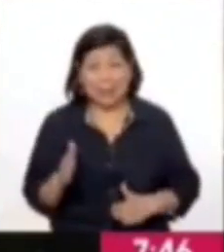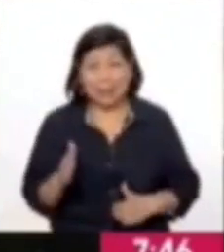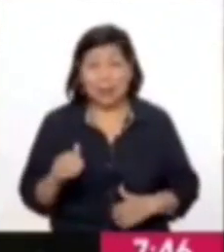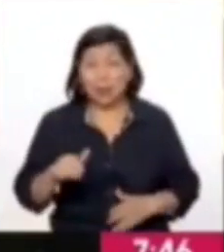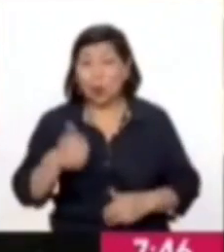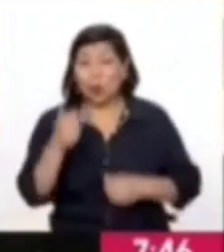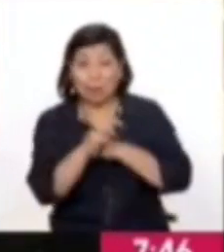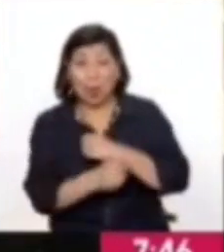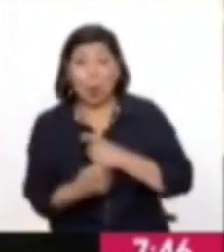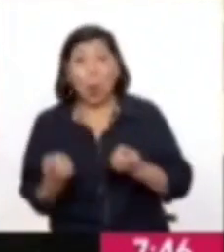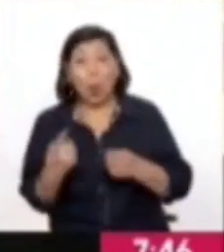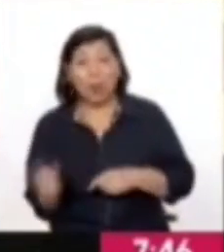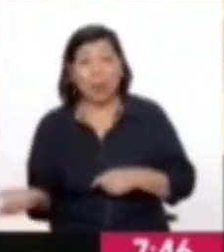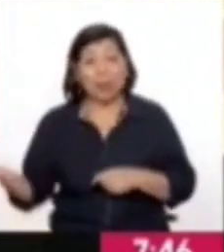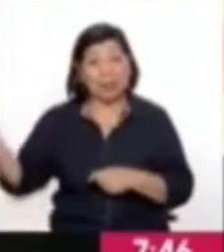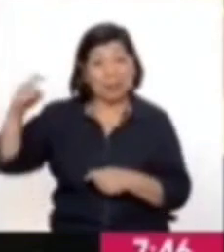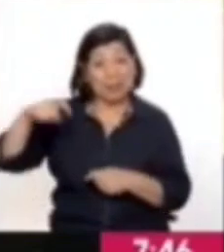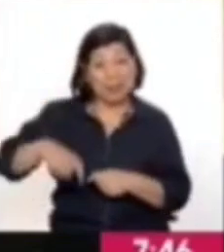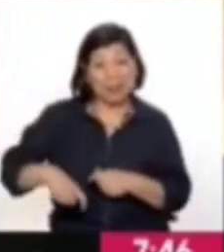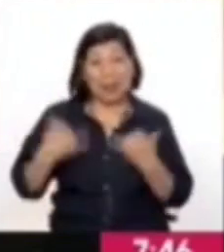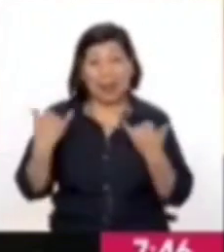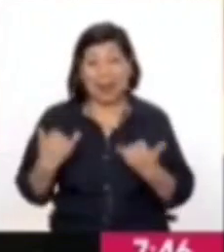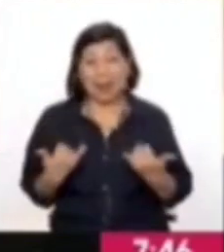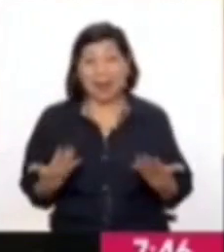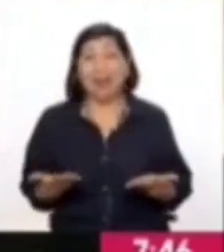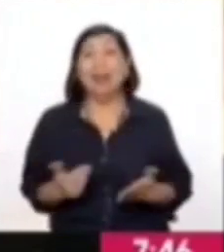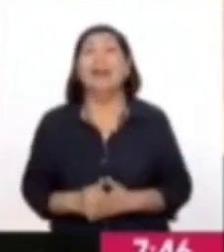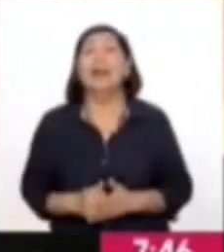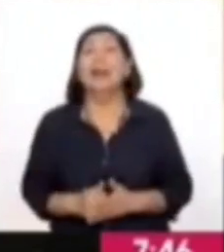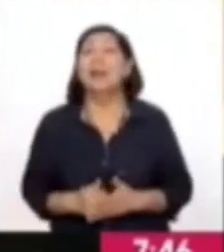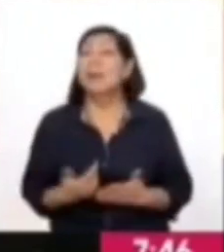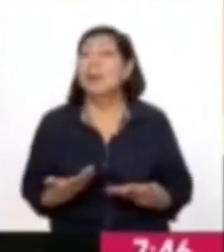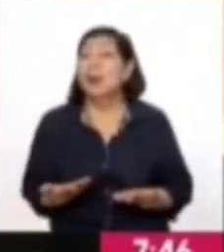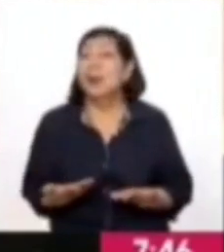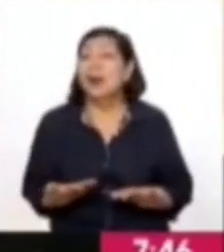los extranjeros, el 90%, viene al Perú